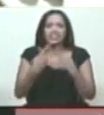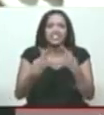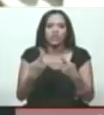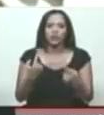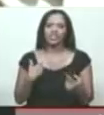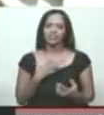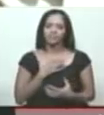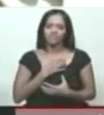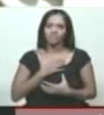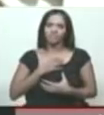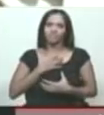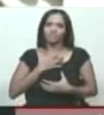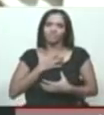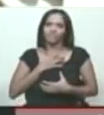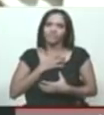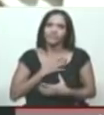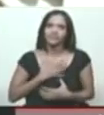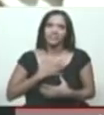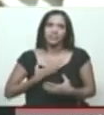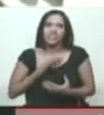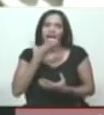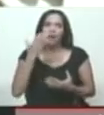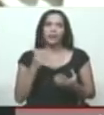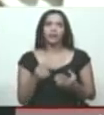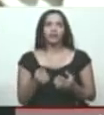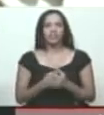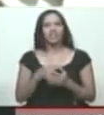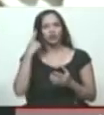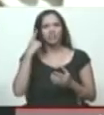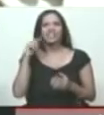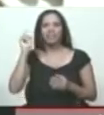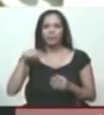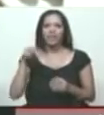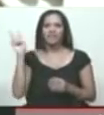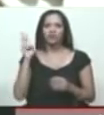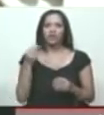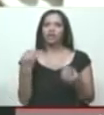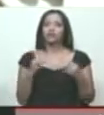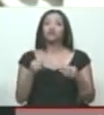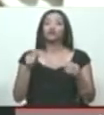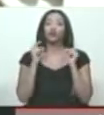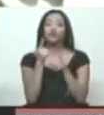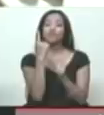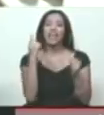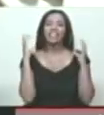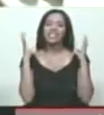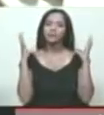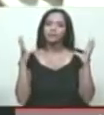tengo en mi alma. Este que lo tiene el venezolano común. Son unos grandísimos